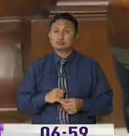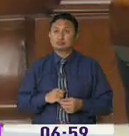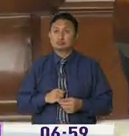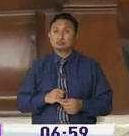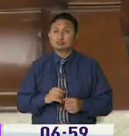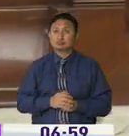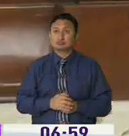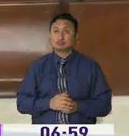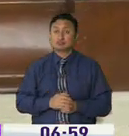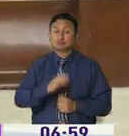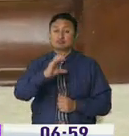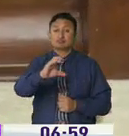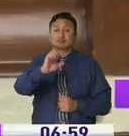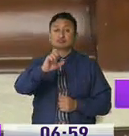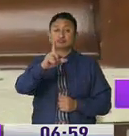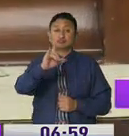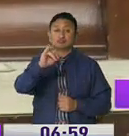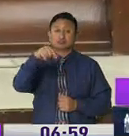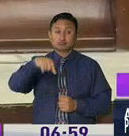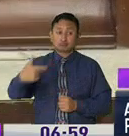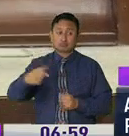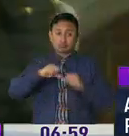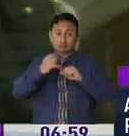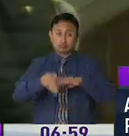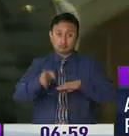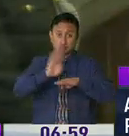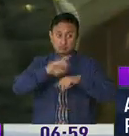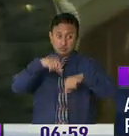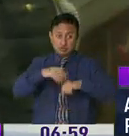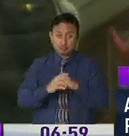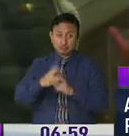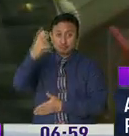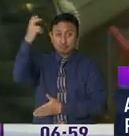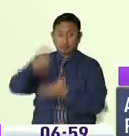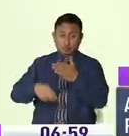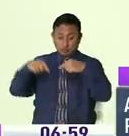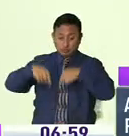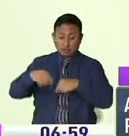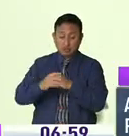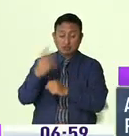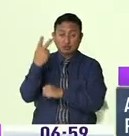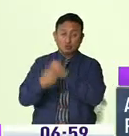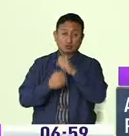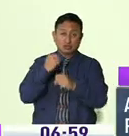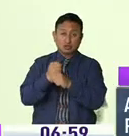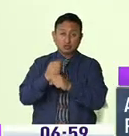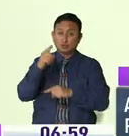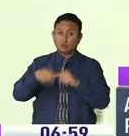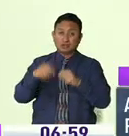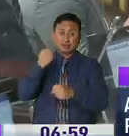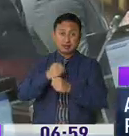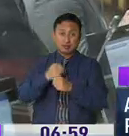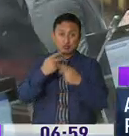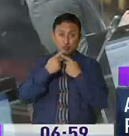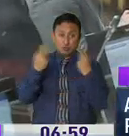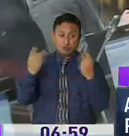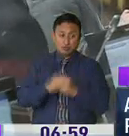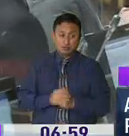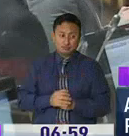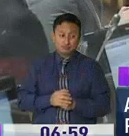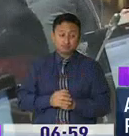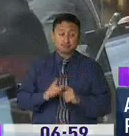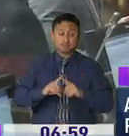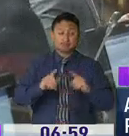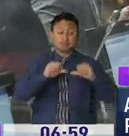fue censurado e inhabilitado a ocupar un cargo público por el periodo de 2 años, asambleístas esperan que el informe elaborado en el